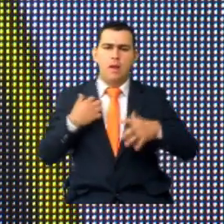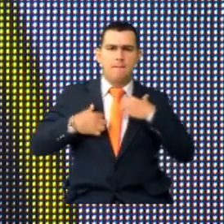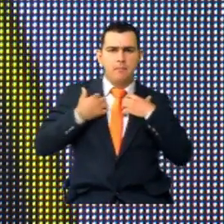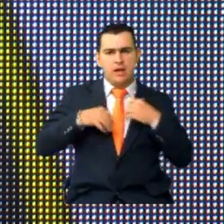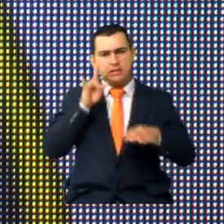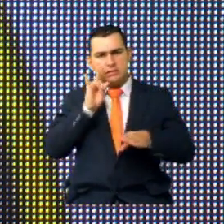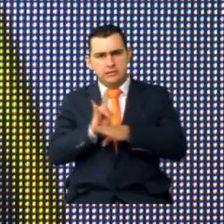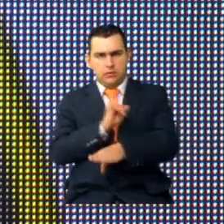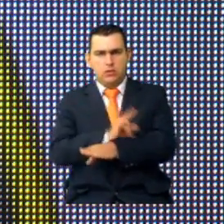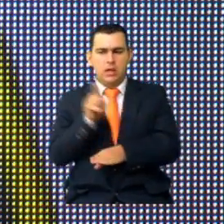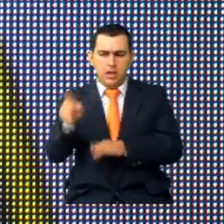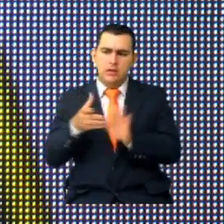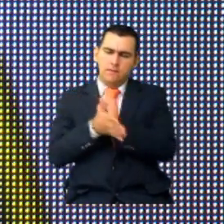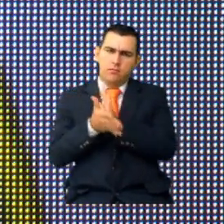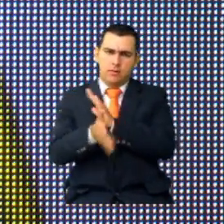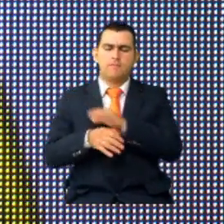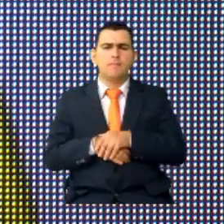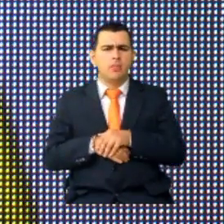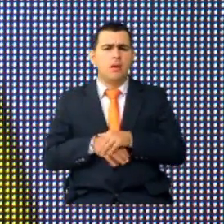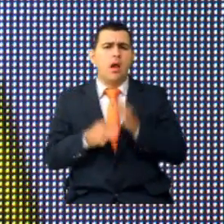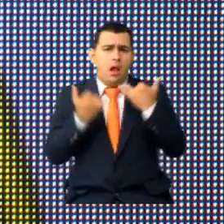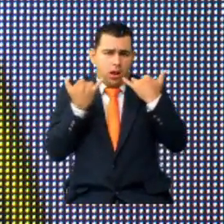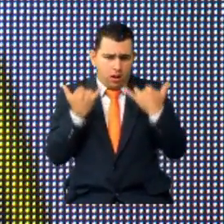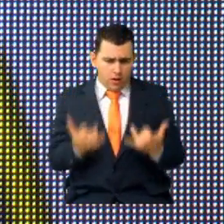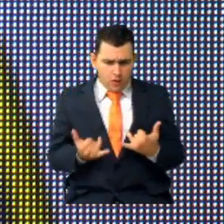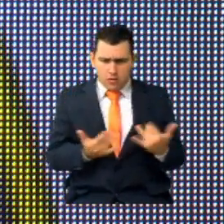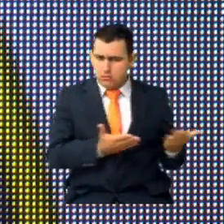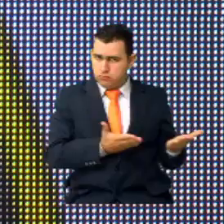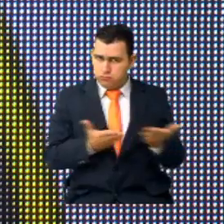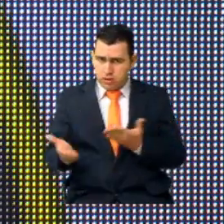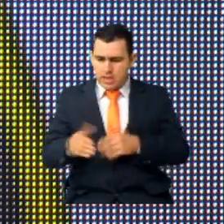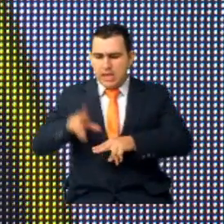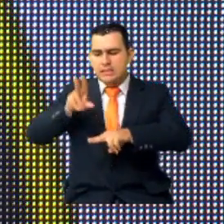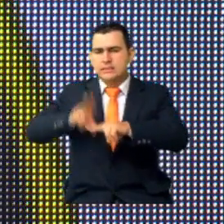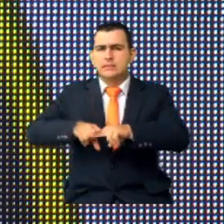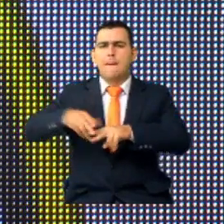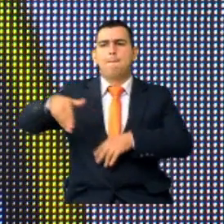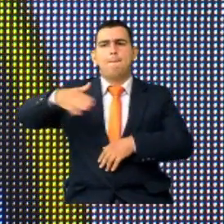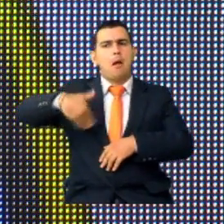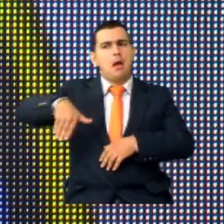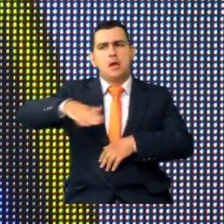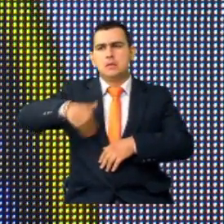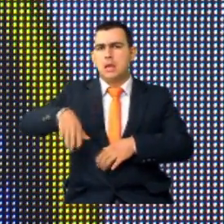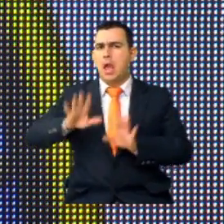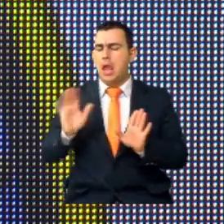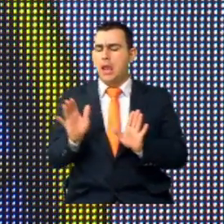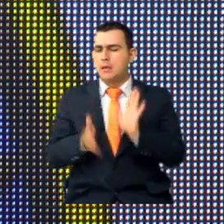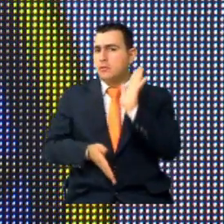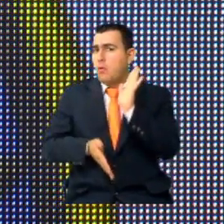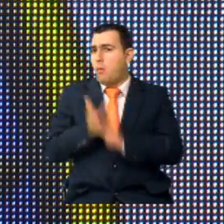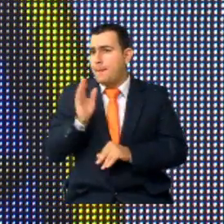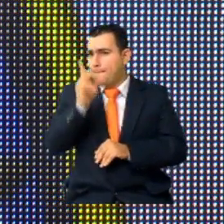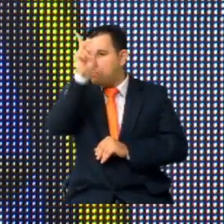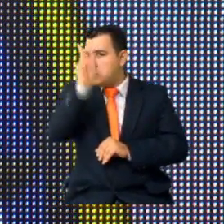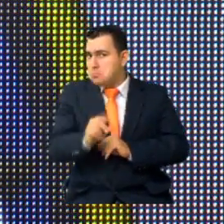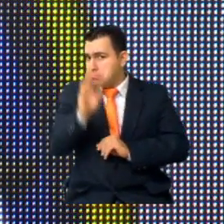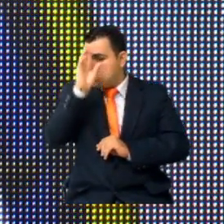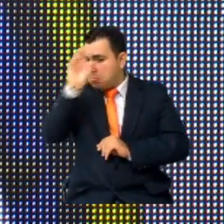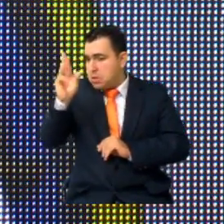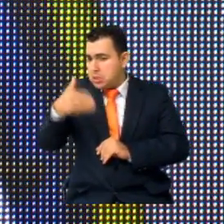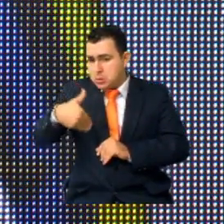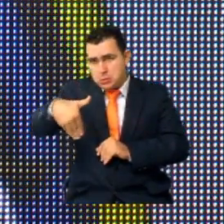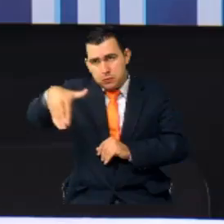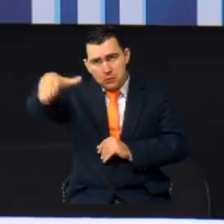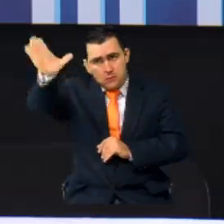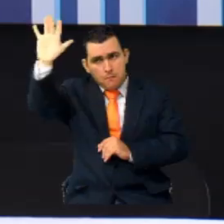seguridad, según la candidata. Así que en este momento queda la silla vacía para esa candidata, quien no expondrá sus ideas frente a los temas que se están tratando